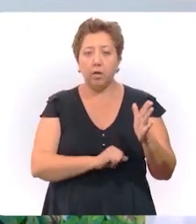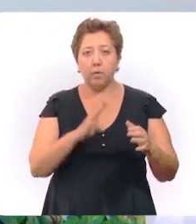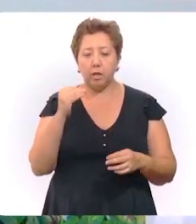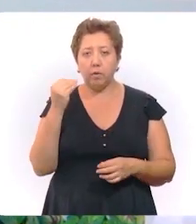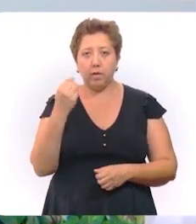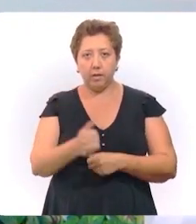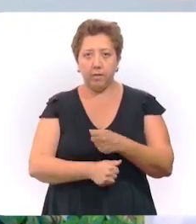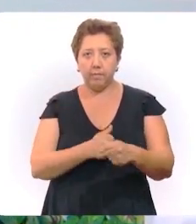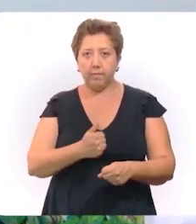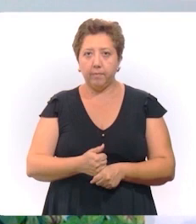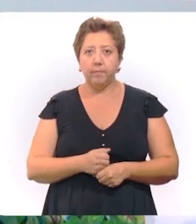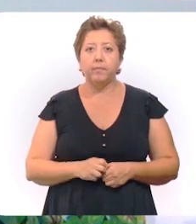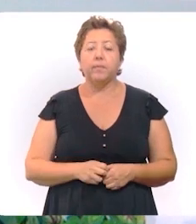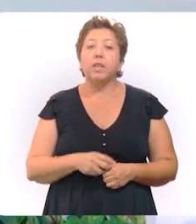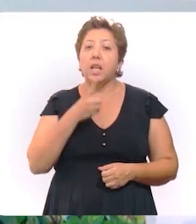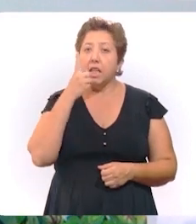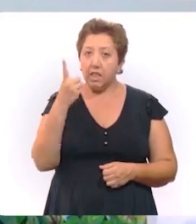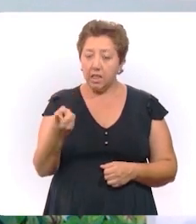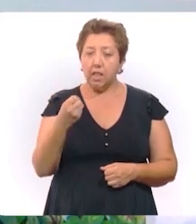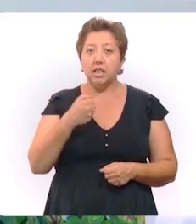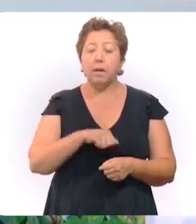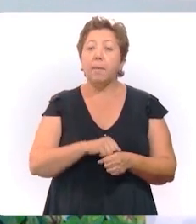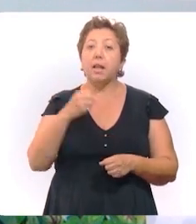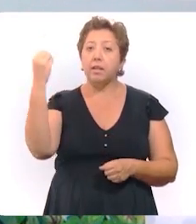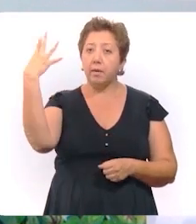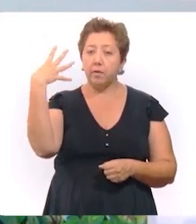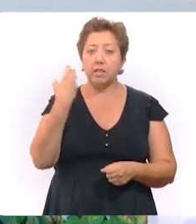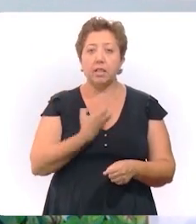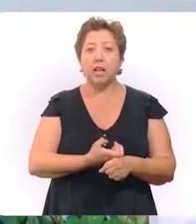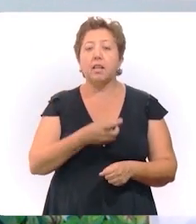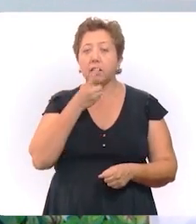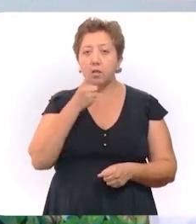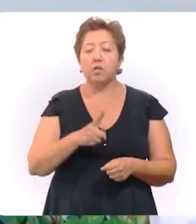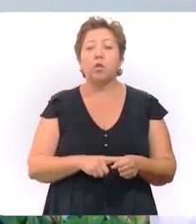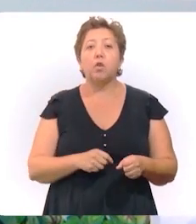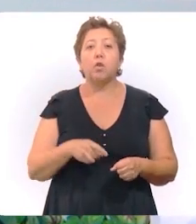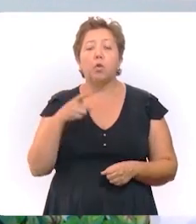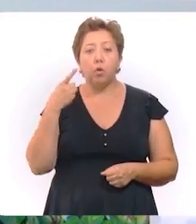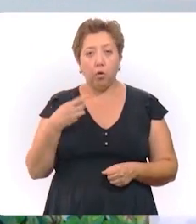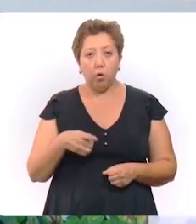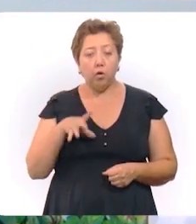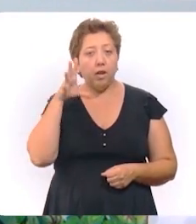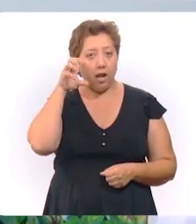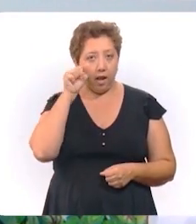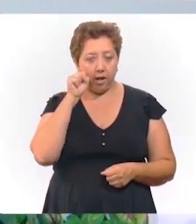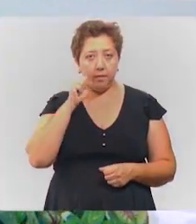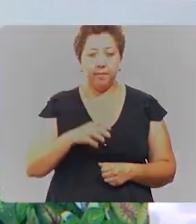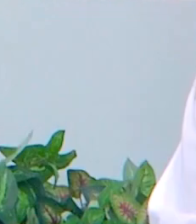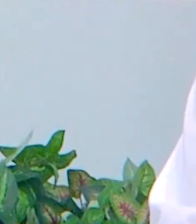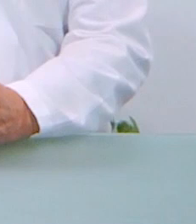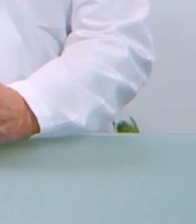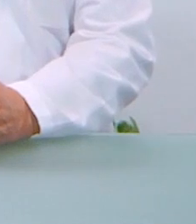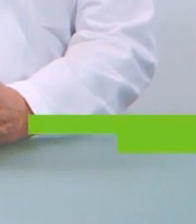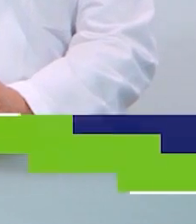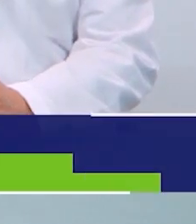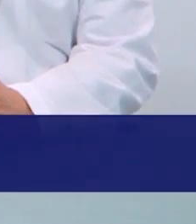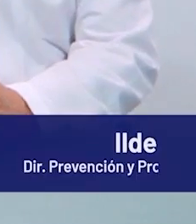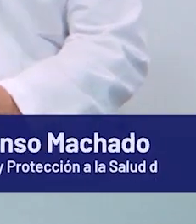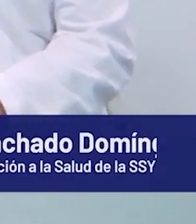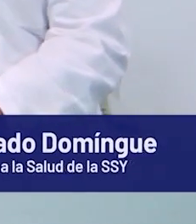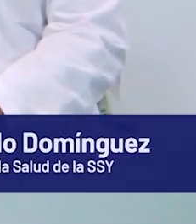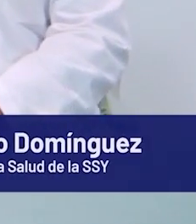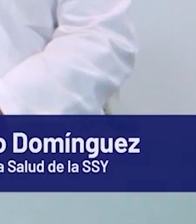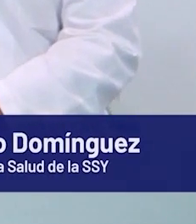un mes a 99 años. Los indicadores semanales de nuestro semáforo estatal de salud marcan color naranja. Hasta aquí el reporte, doctor.